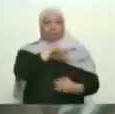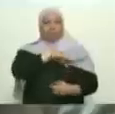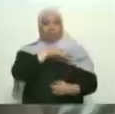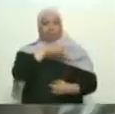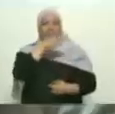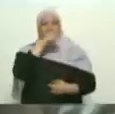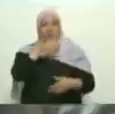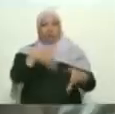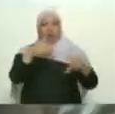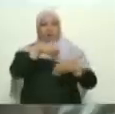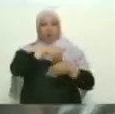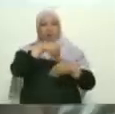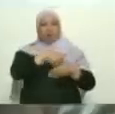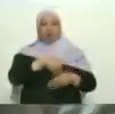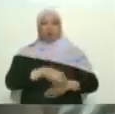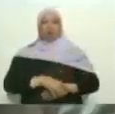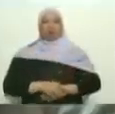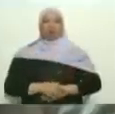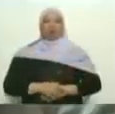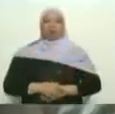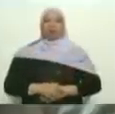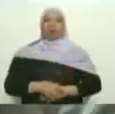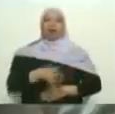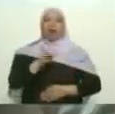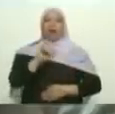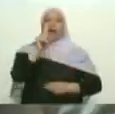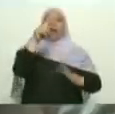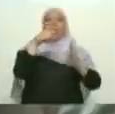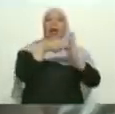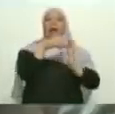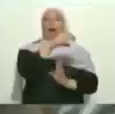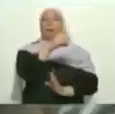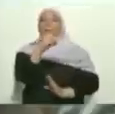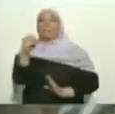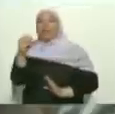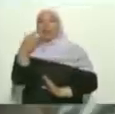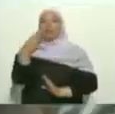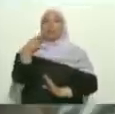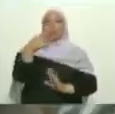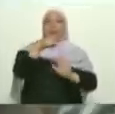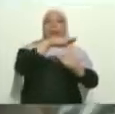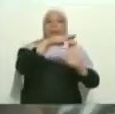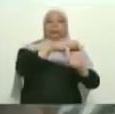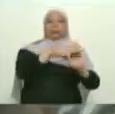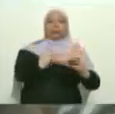aproximadamente 1000 medidas coercitivas unilaterales que son